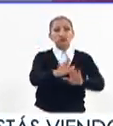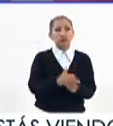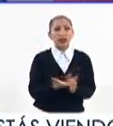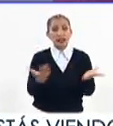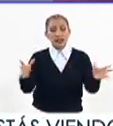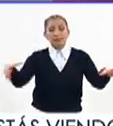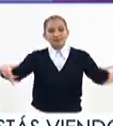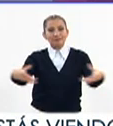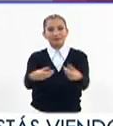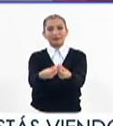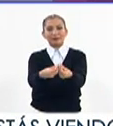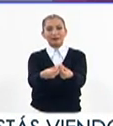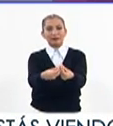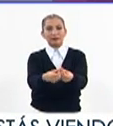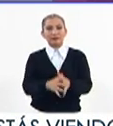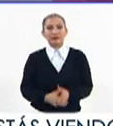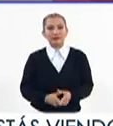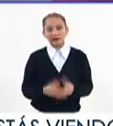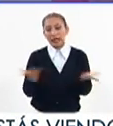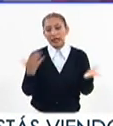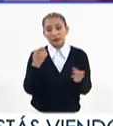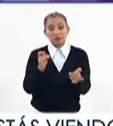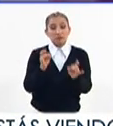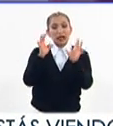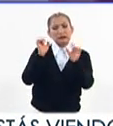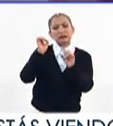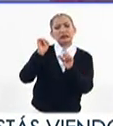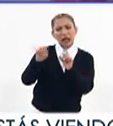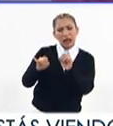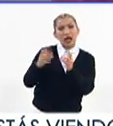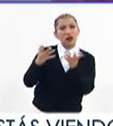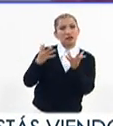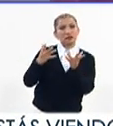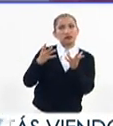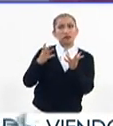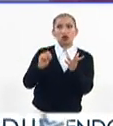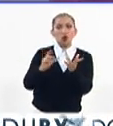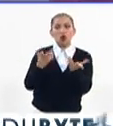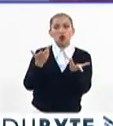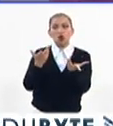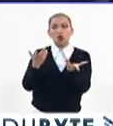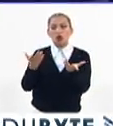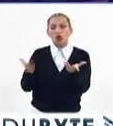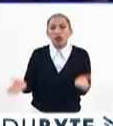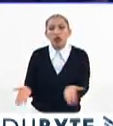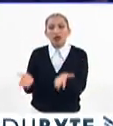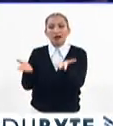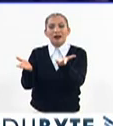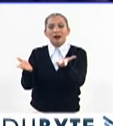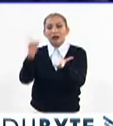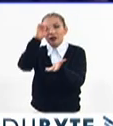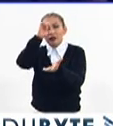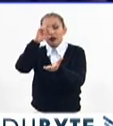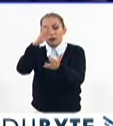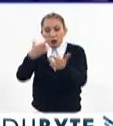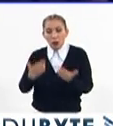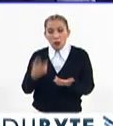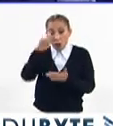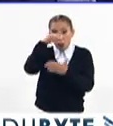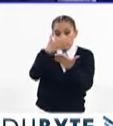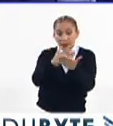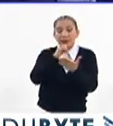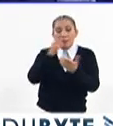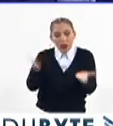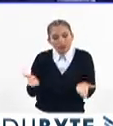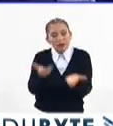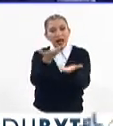y agruparlas, ¿no? Y de repente sí, no solo lanzar, recibir propuestas,